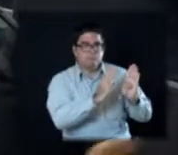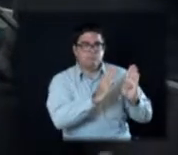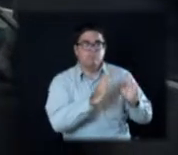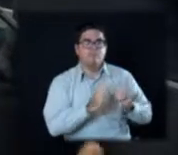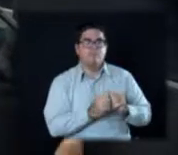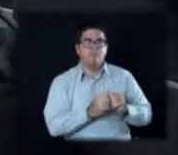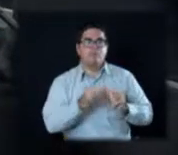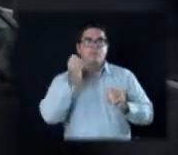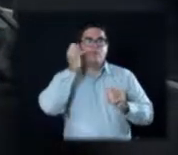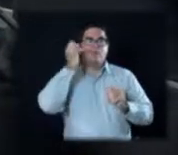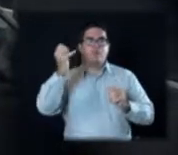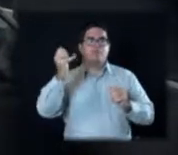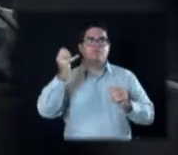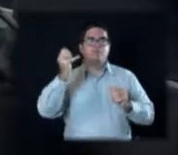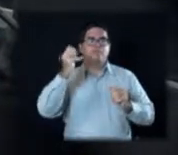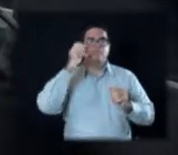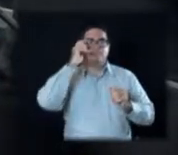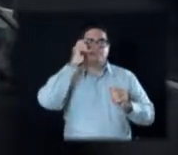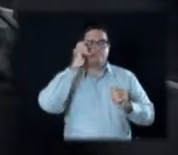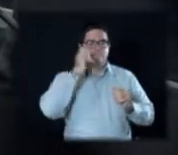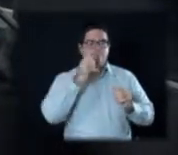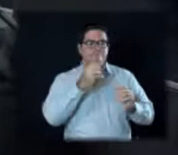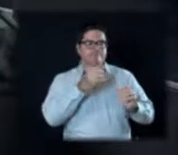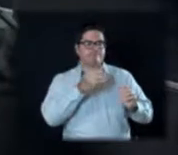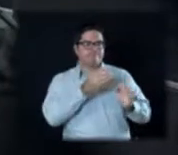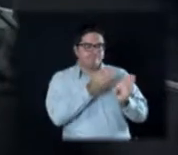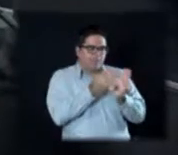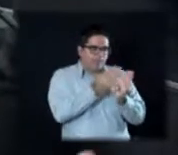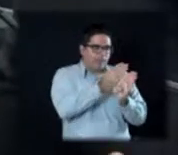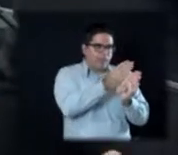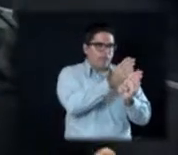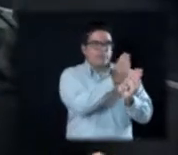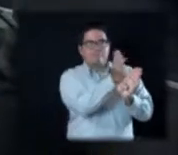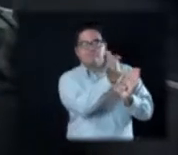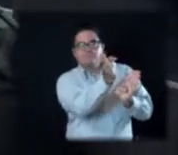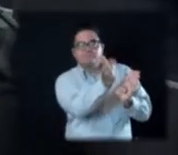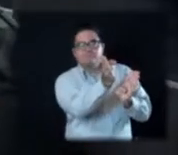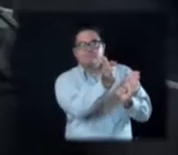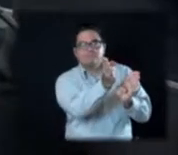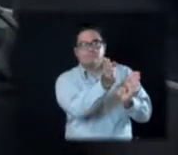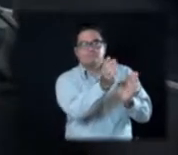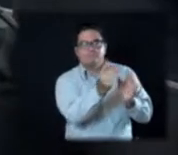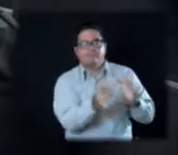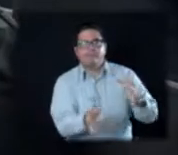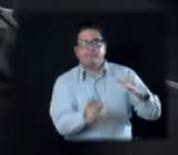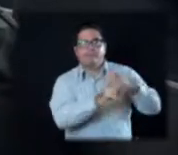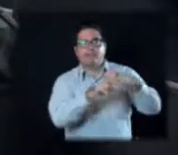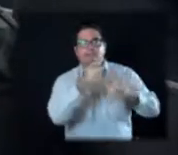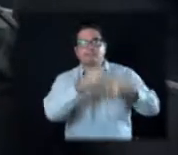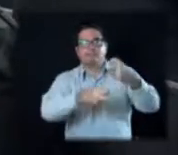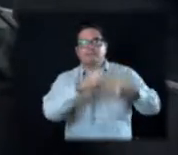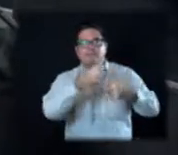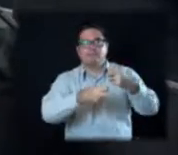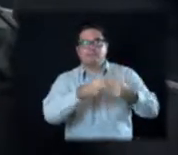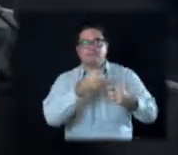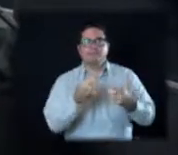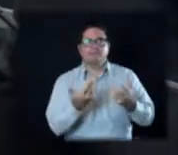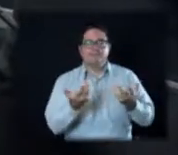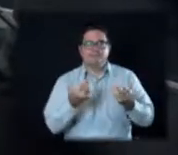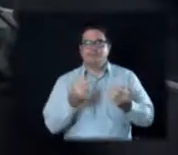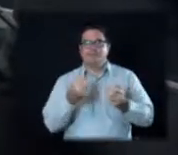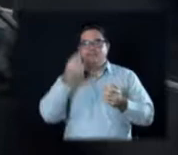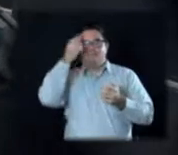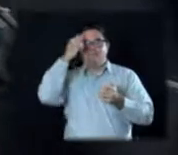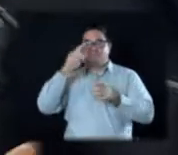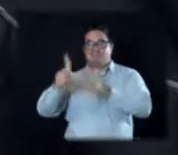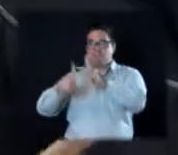manejable. Es cuando se empieza a salir de esa médula, cuando se empieza a entrar en problemas.